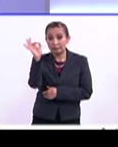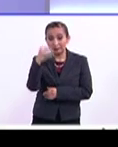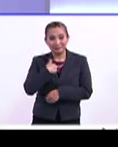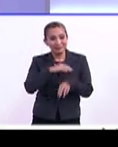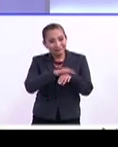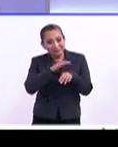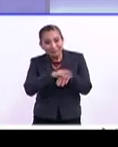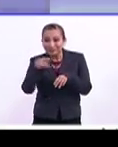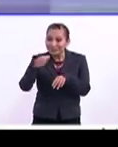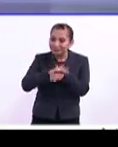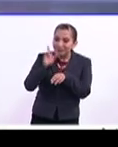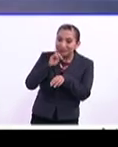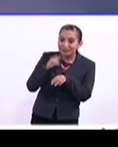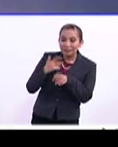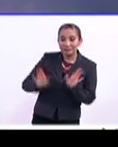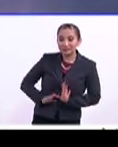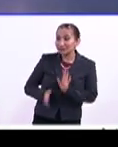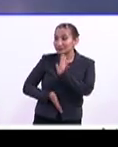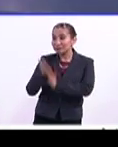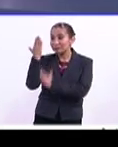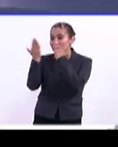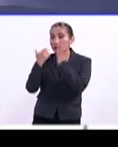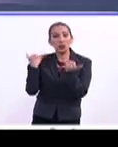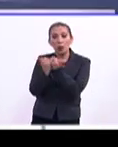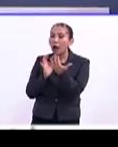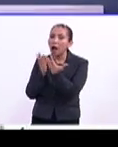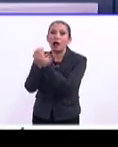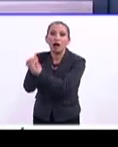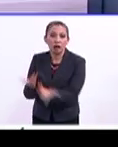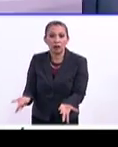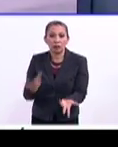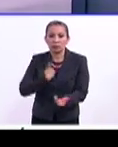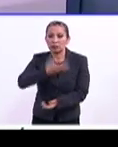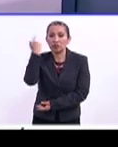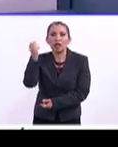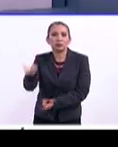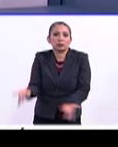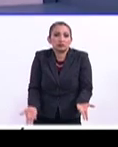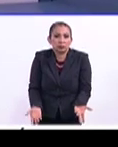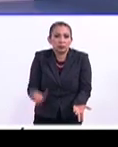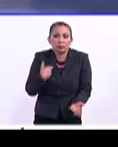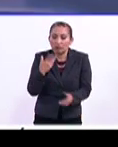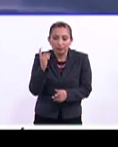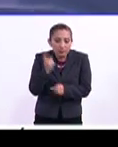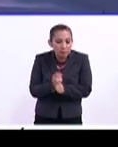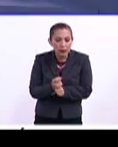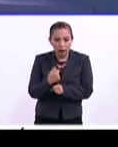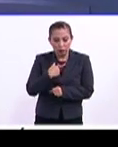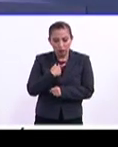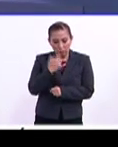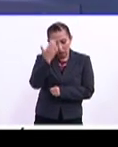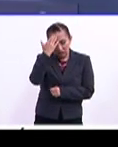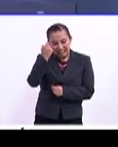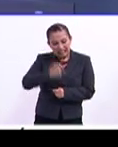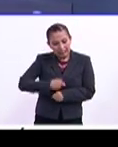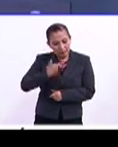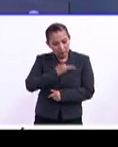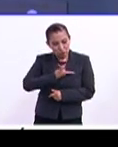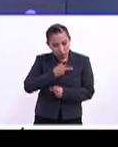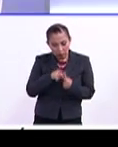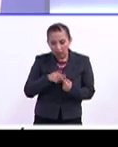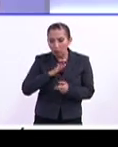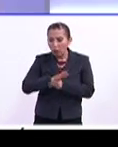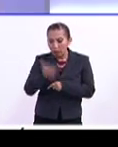mejor amigo, mi mejor amiga, mi pareja se va a una carrera, yo también quiero estar ahí, aunque no sepa ni siquiera de qué se trata. Entonces lo primero es conocerse a sí mismo, conocer